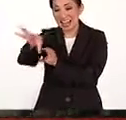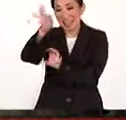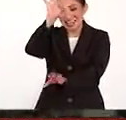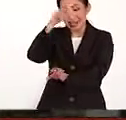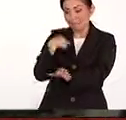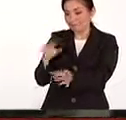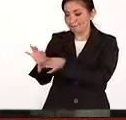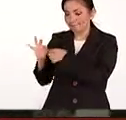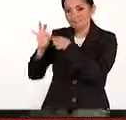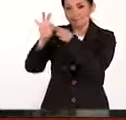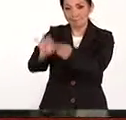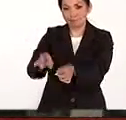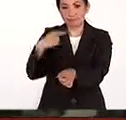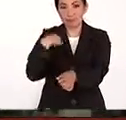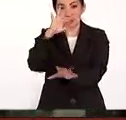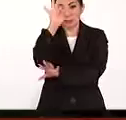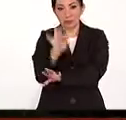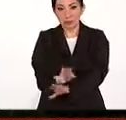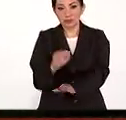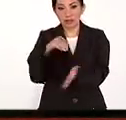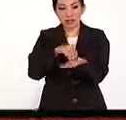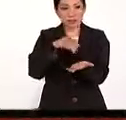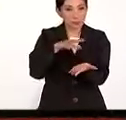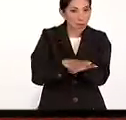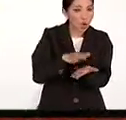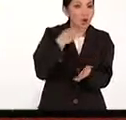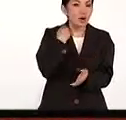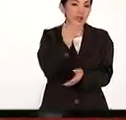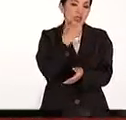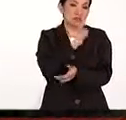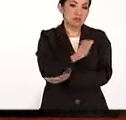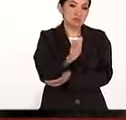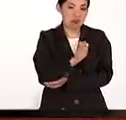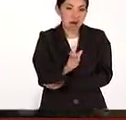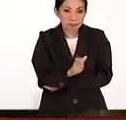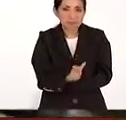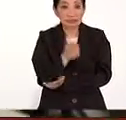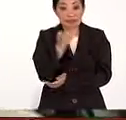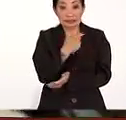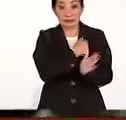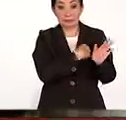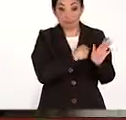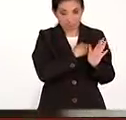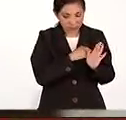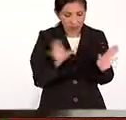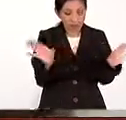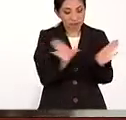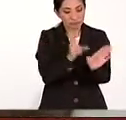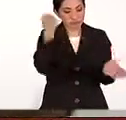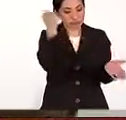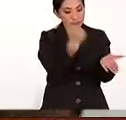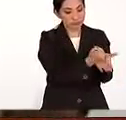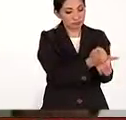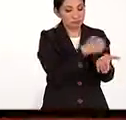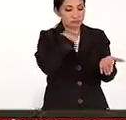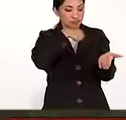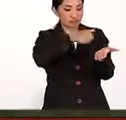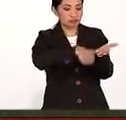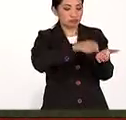y obtenga tal descuento en la inscripción y en la colegiatura esa promesa se certifica y se pone por escrito